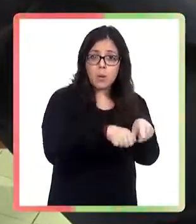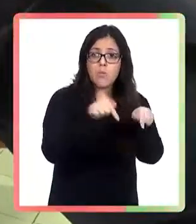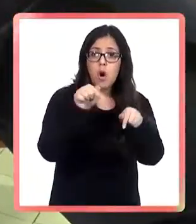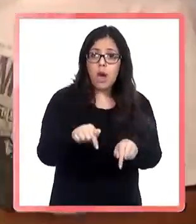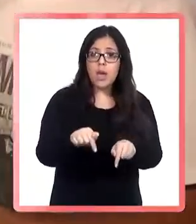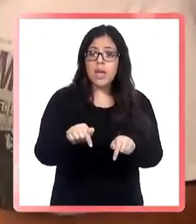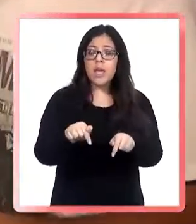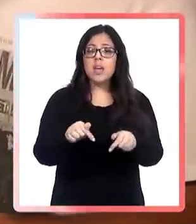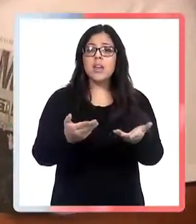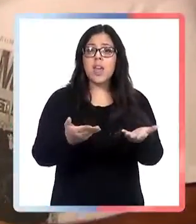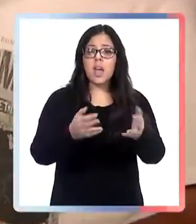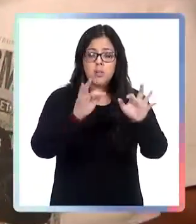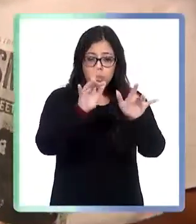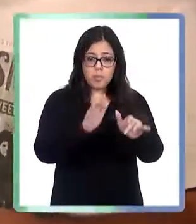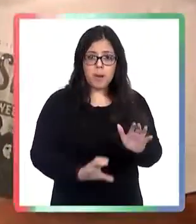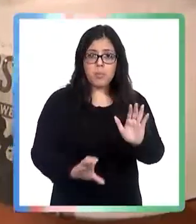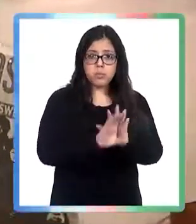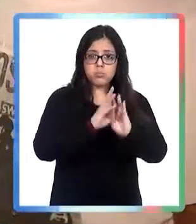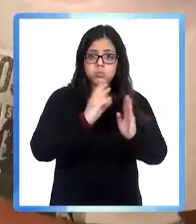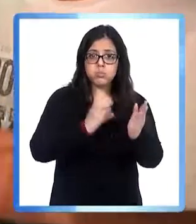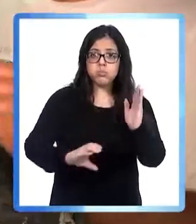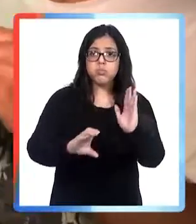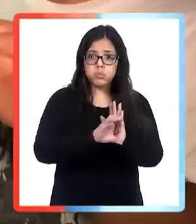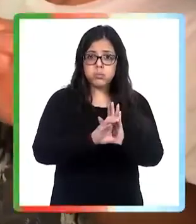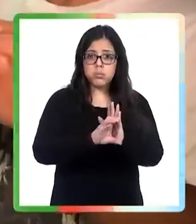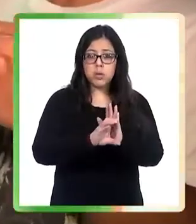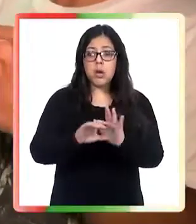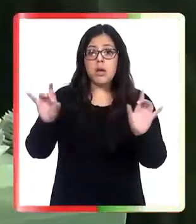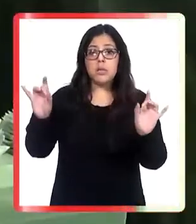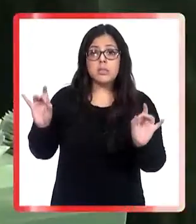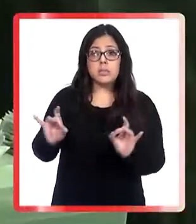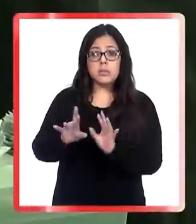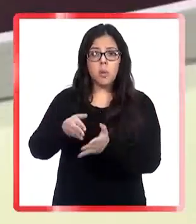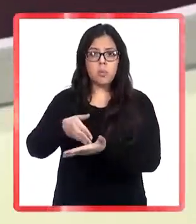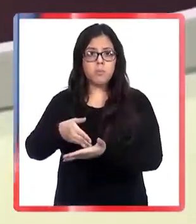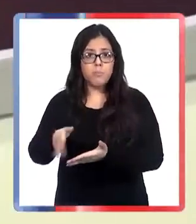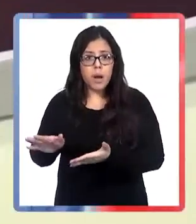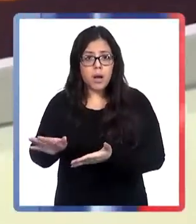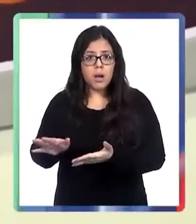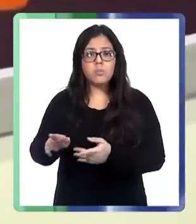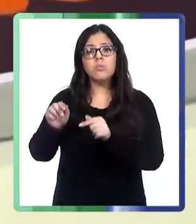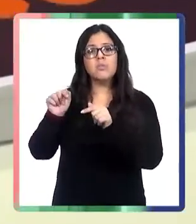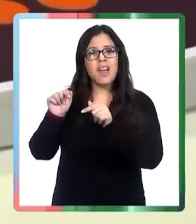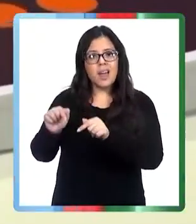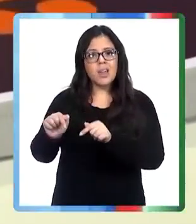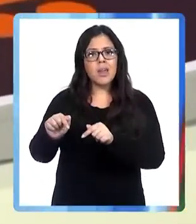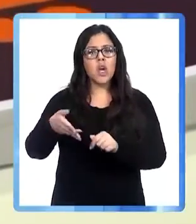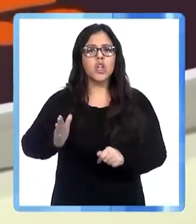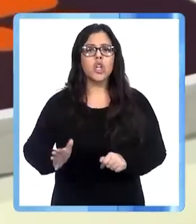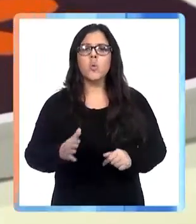la opción apruebo, comenzará a regir el texto redactado por la Convención. Y si se impone la